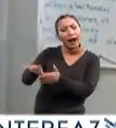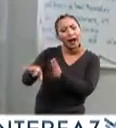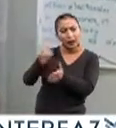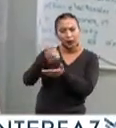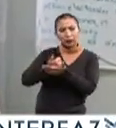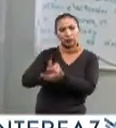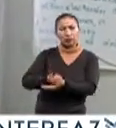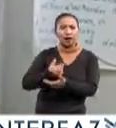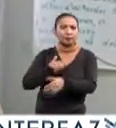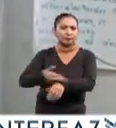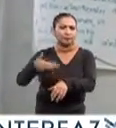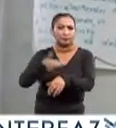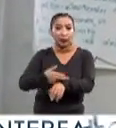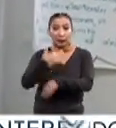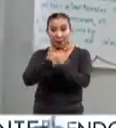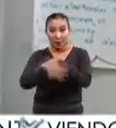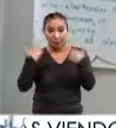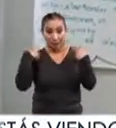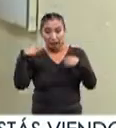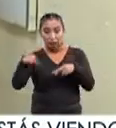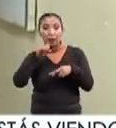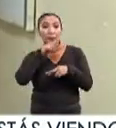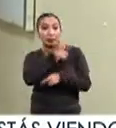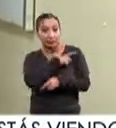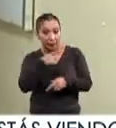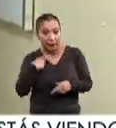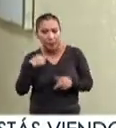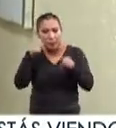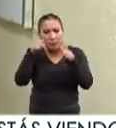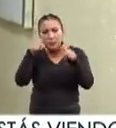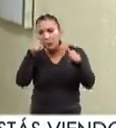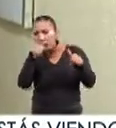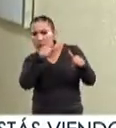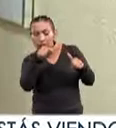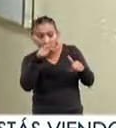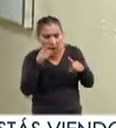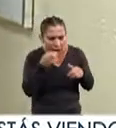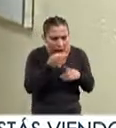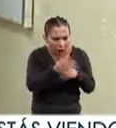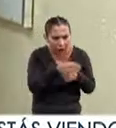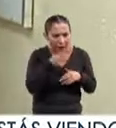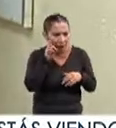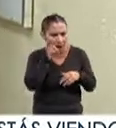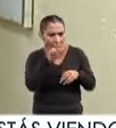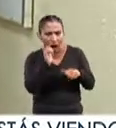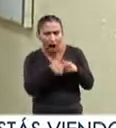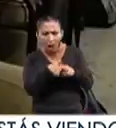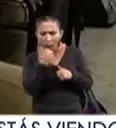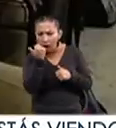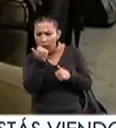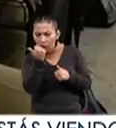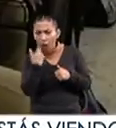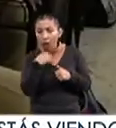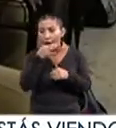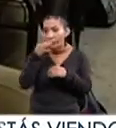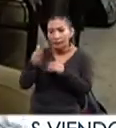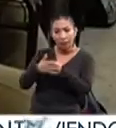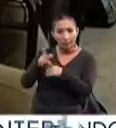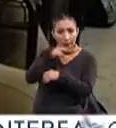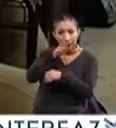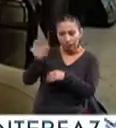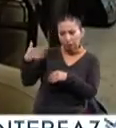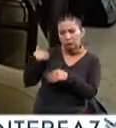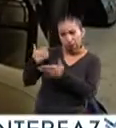encontrar soluciones. Mientras que los profesores también deberán estar atentos a los focos rojos en los estudiantes, informar a los padres